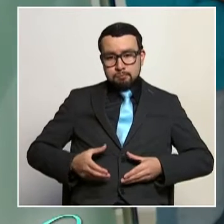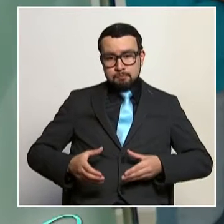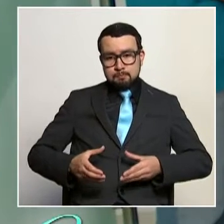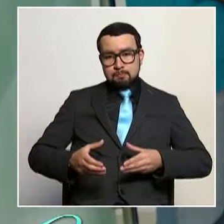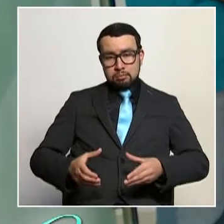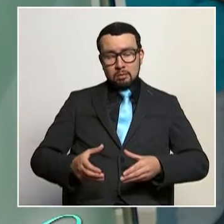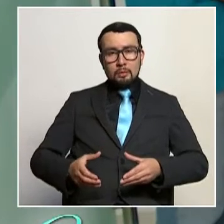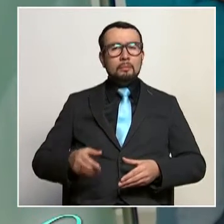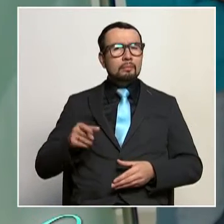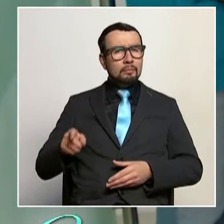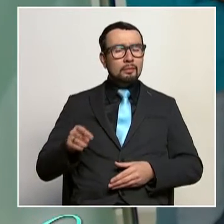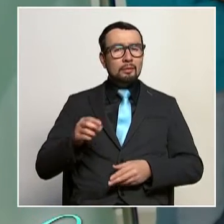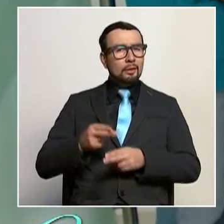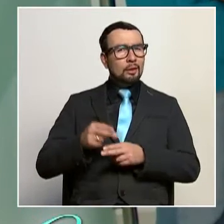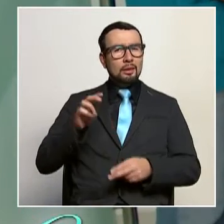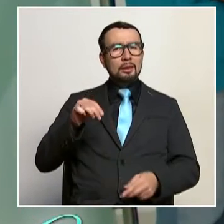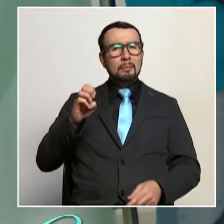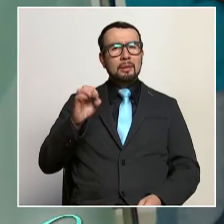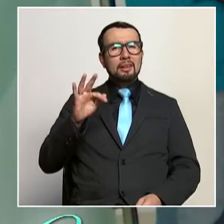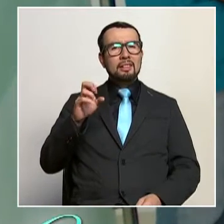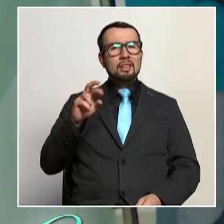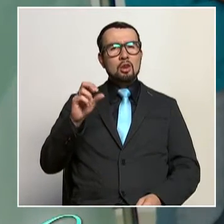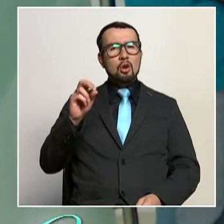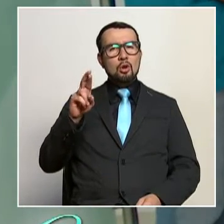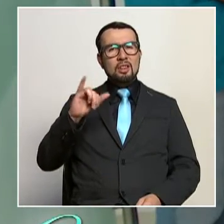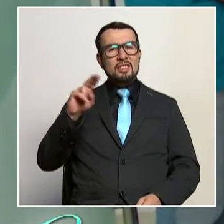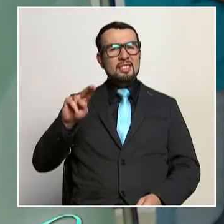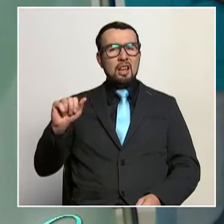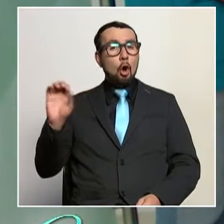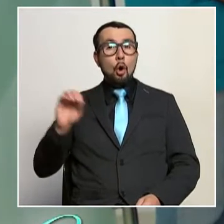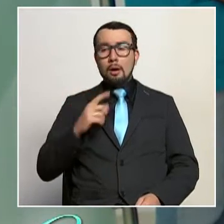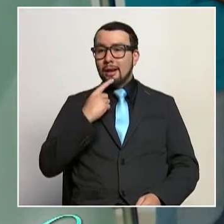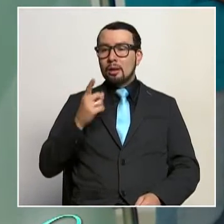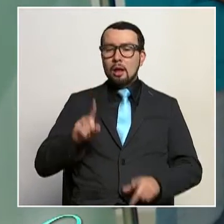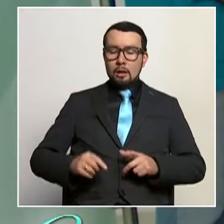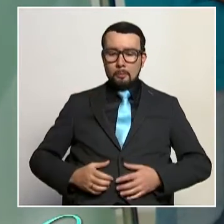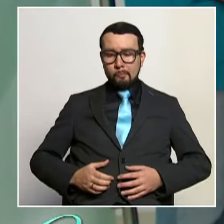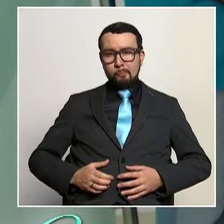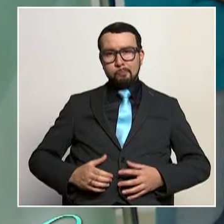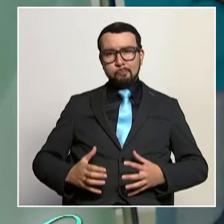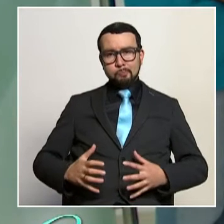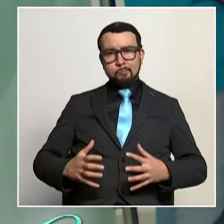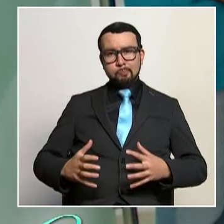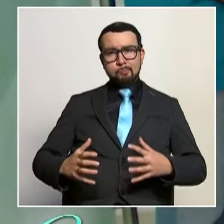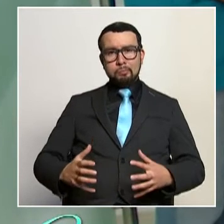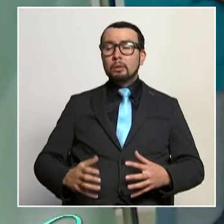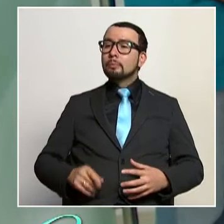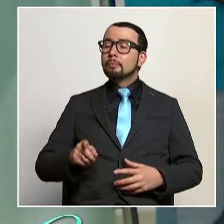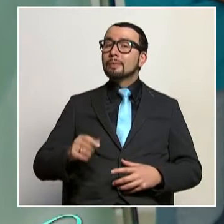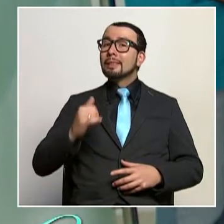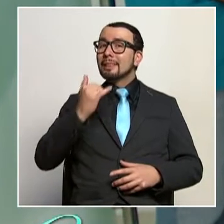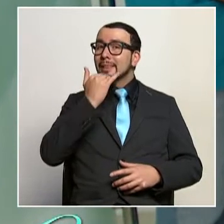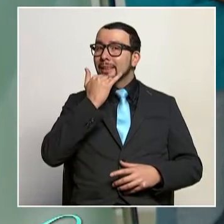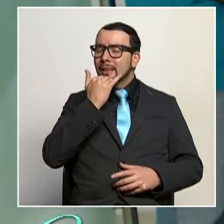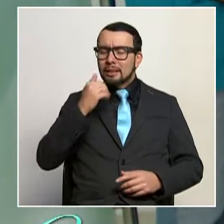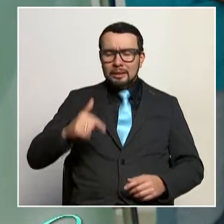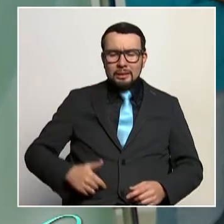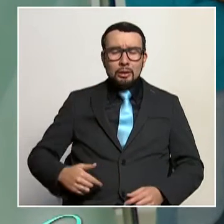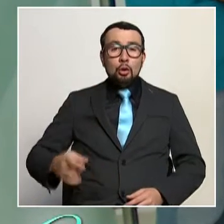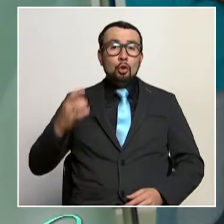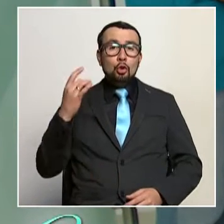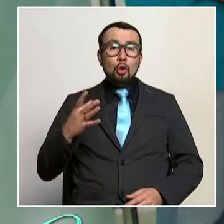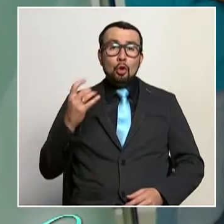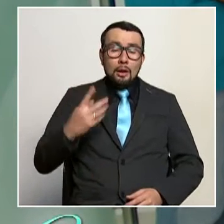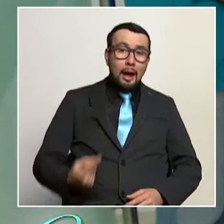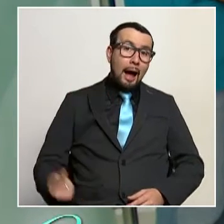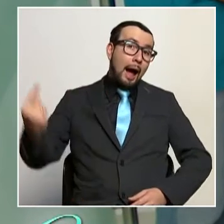meteoriza, lo llamamos técnicamente, o sea, se entambora, le dice la gente, se produce una reacción de dolor referido hacia